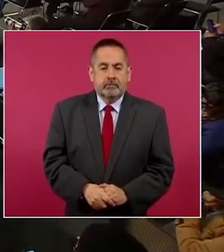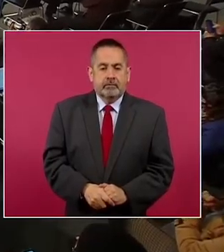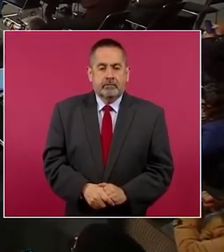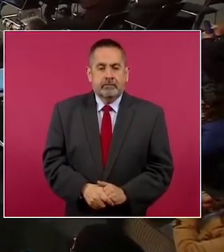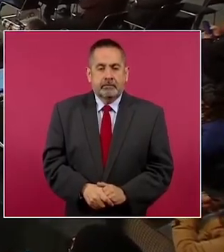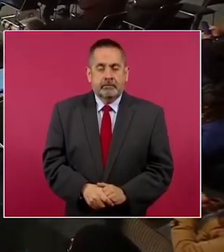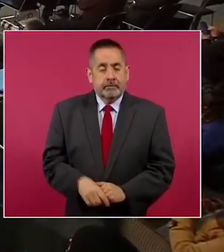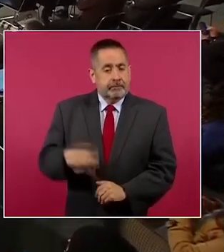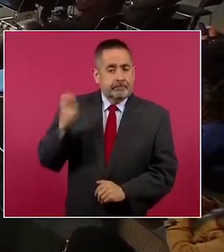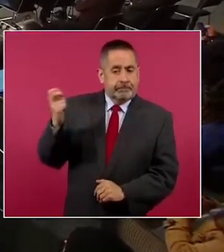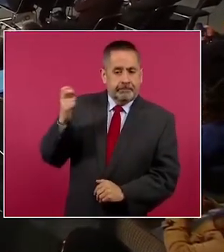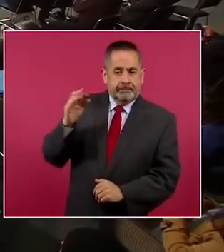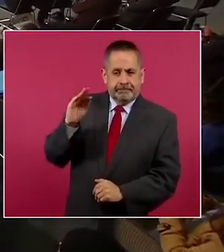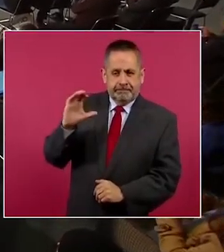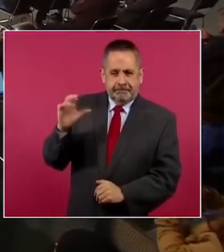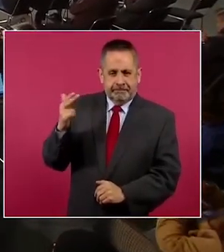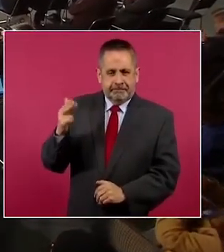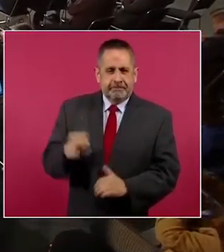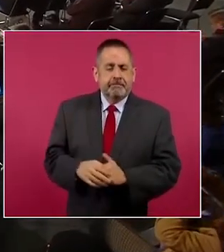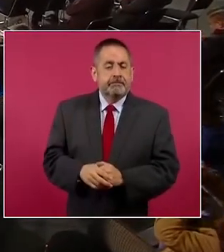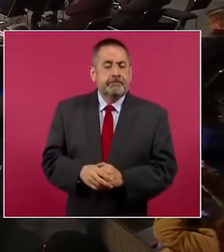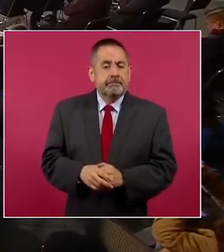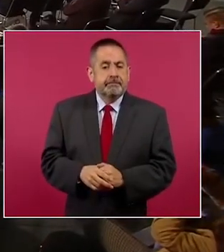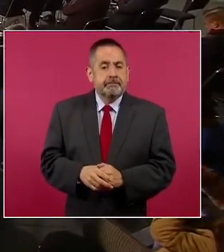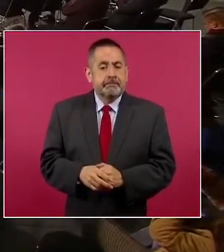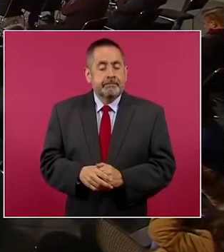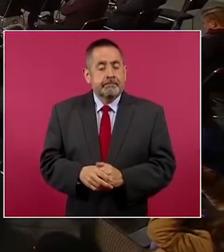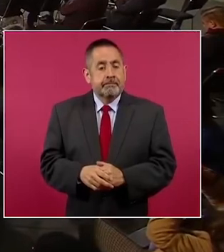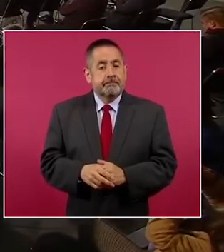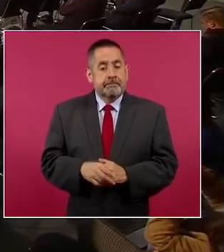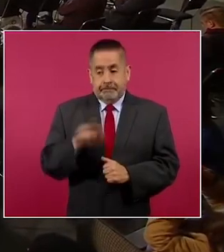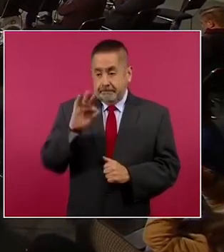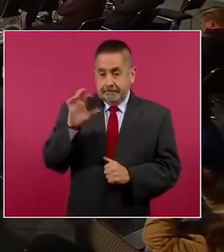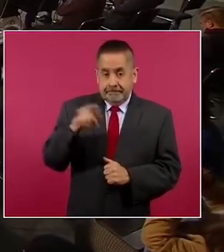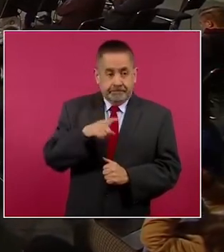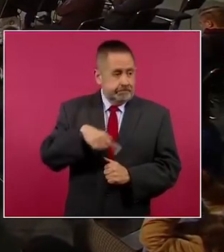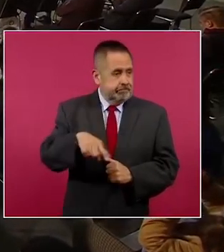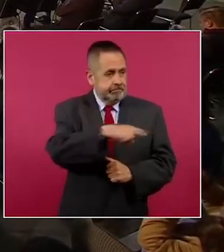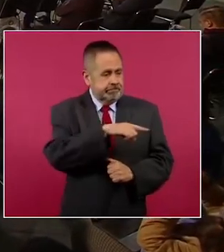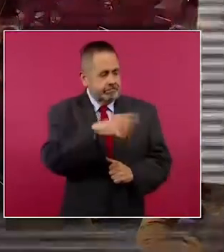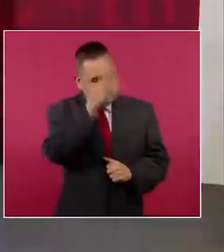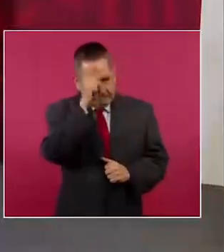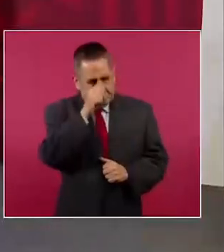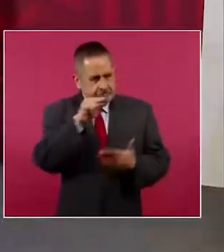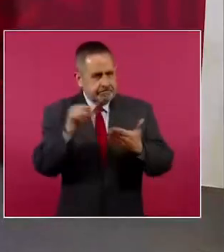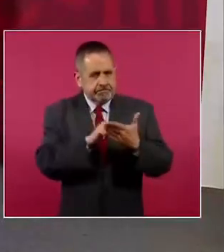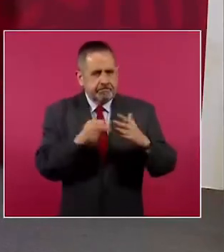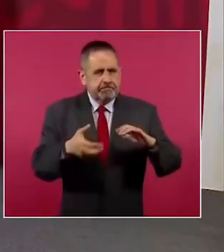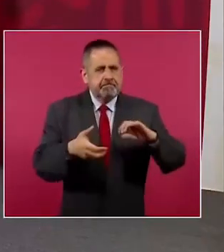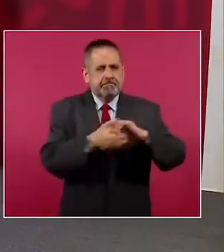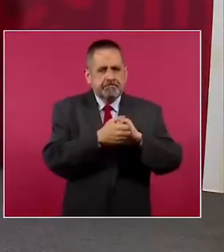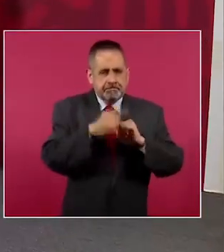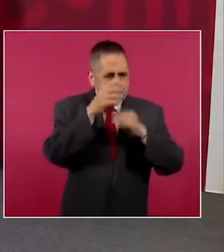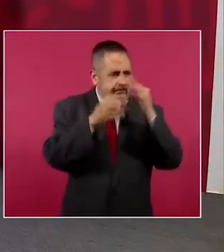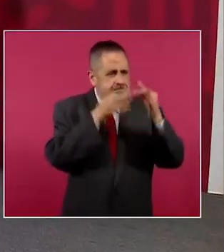Así es, Calderón. Celebran, Calderón, el acuerdo para la cobertura informativa de la